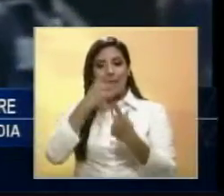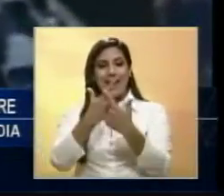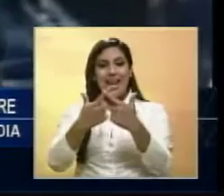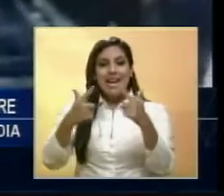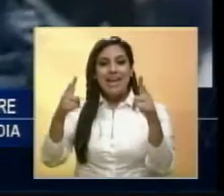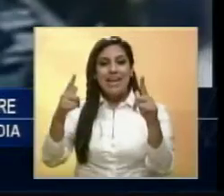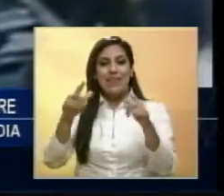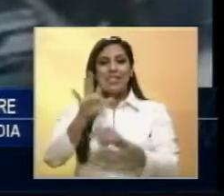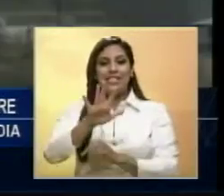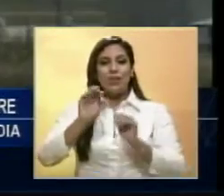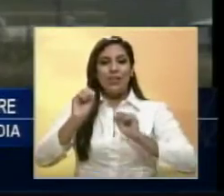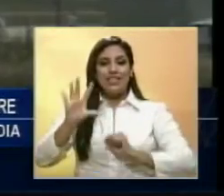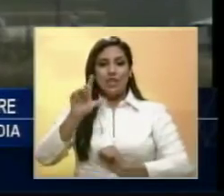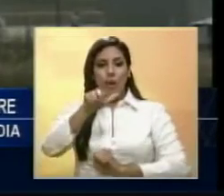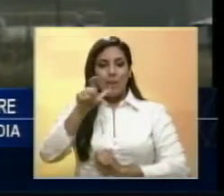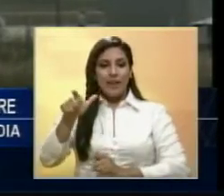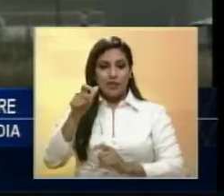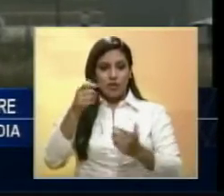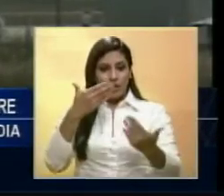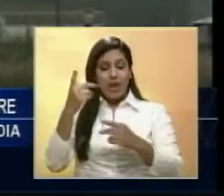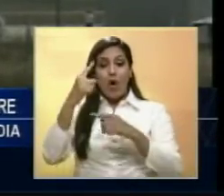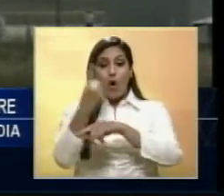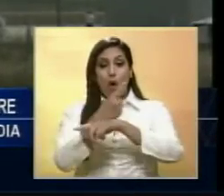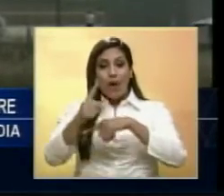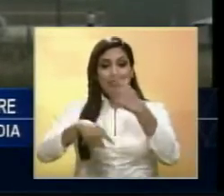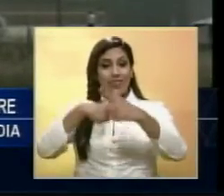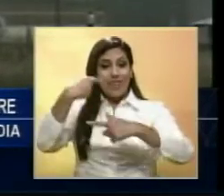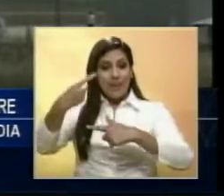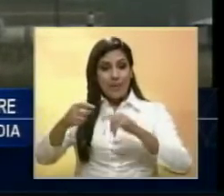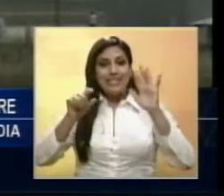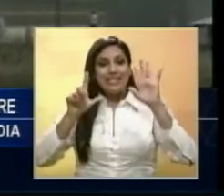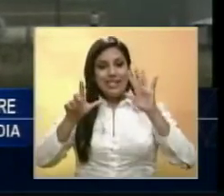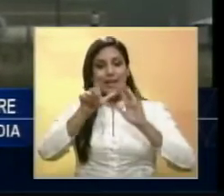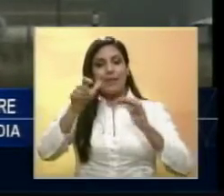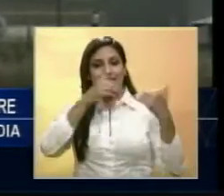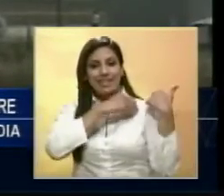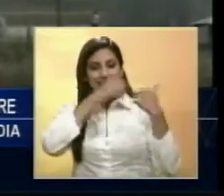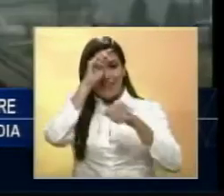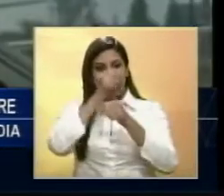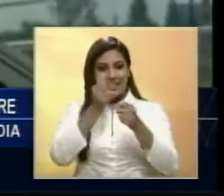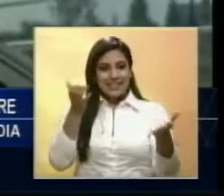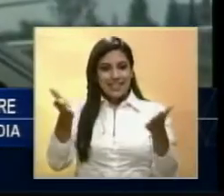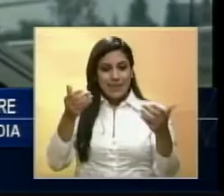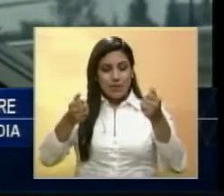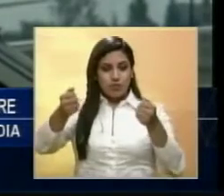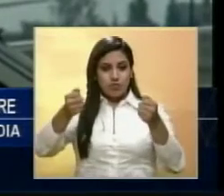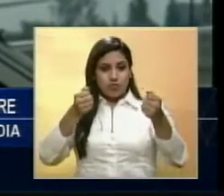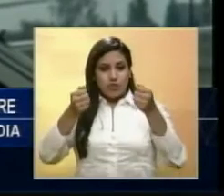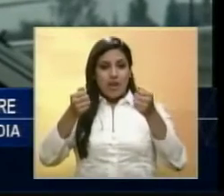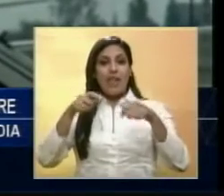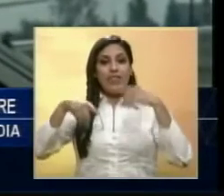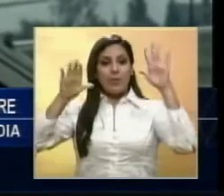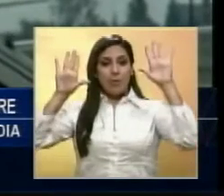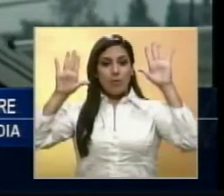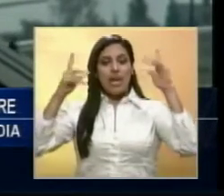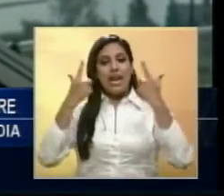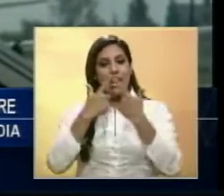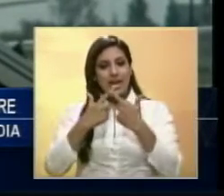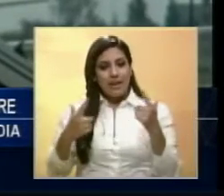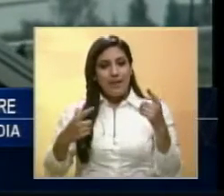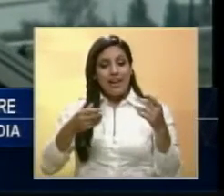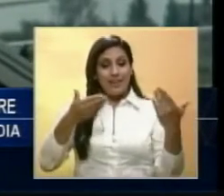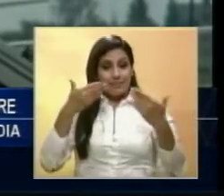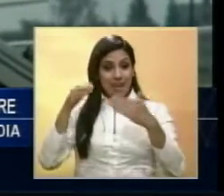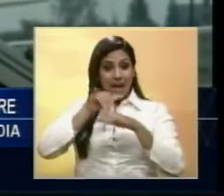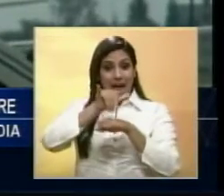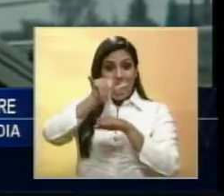libertad a los 55 pasajeros y horas después a los 7 tripulantes antes de salir del avión con las manos en alto. El avión que había